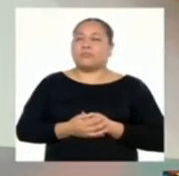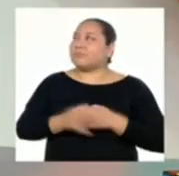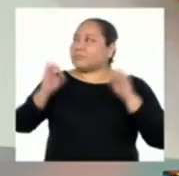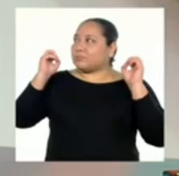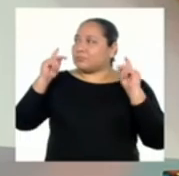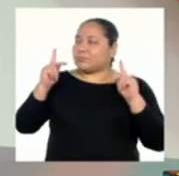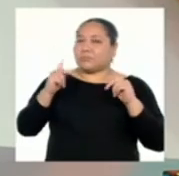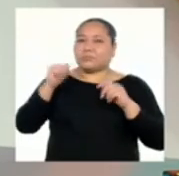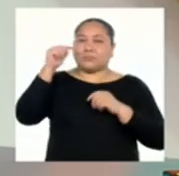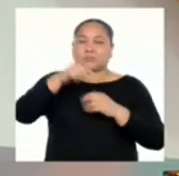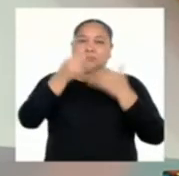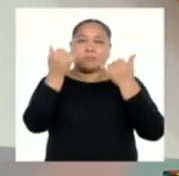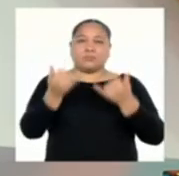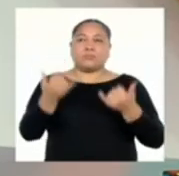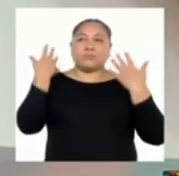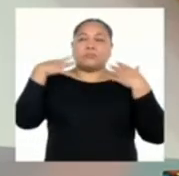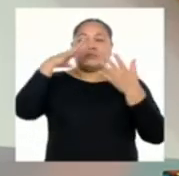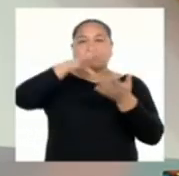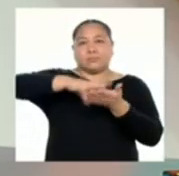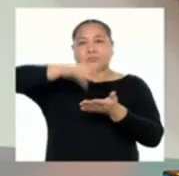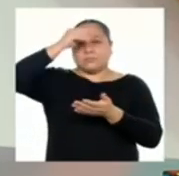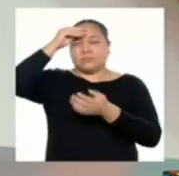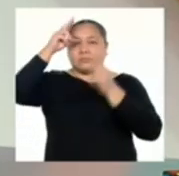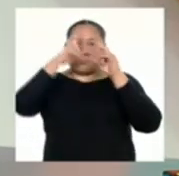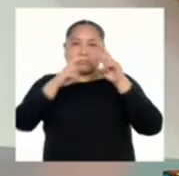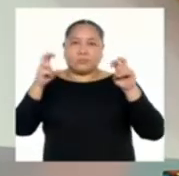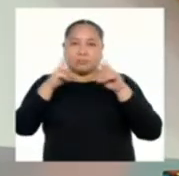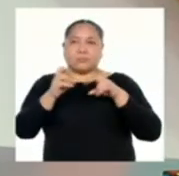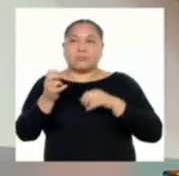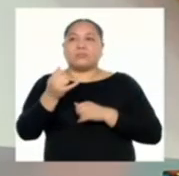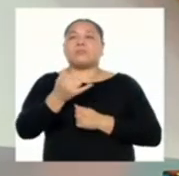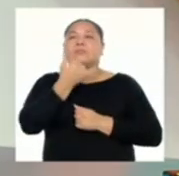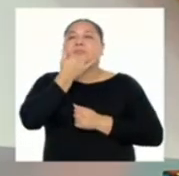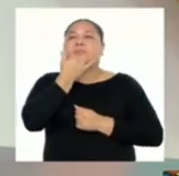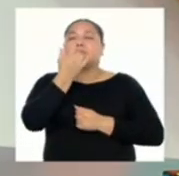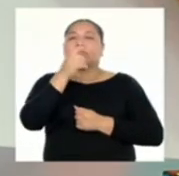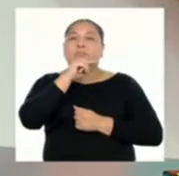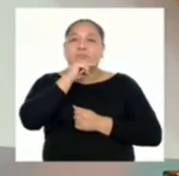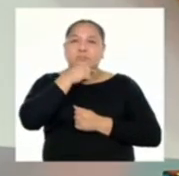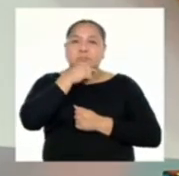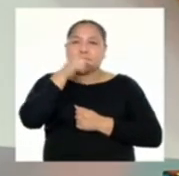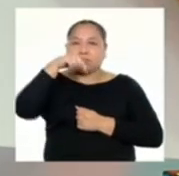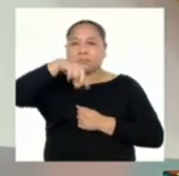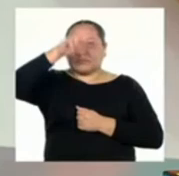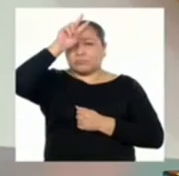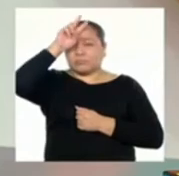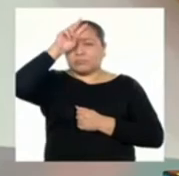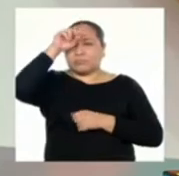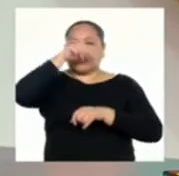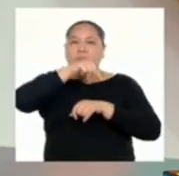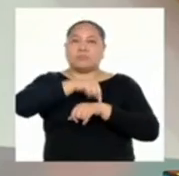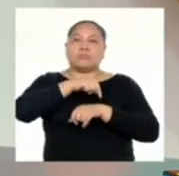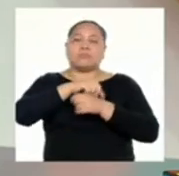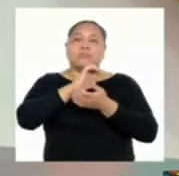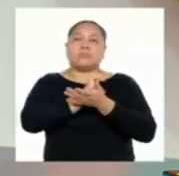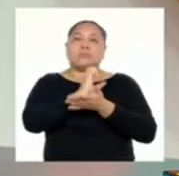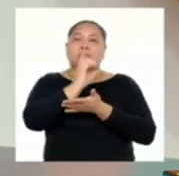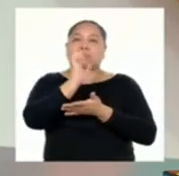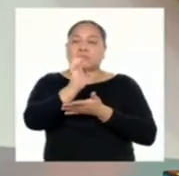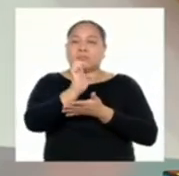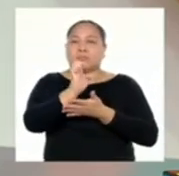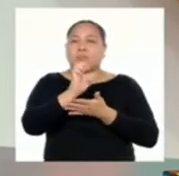Muy bien, el día de hoy hemos aprendido a analizar la situación de la mujer en el Perú, en el ámbito educativo y